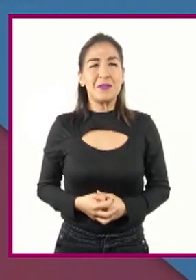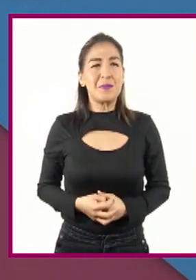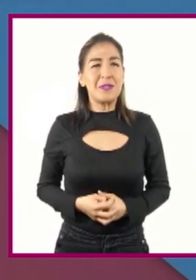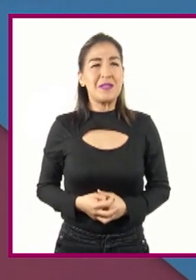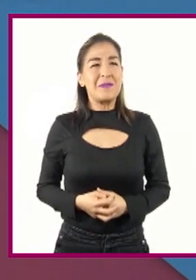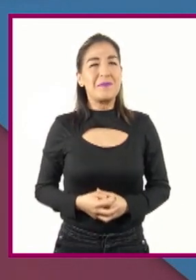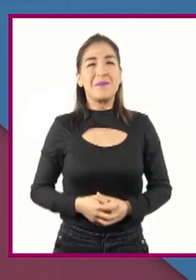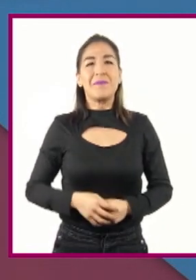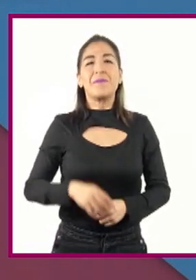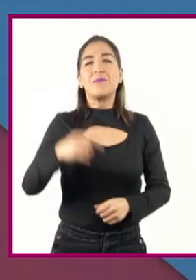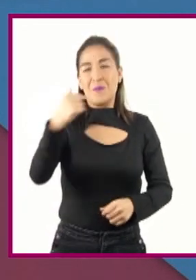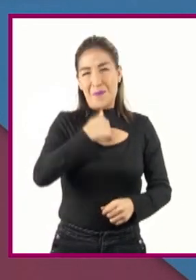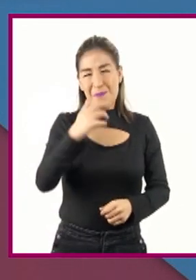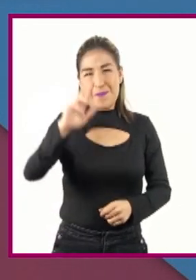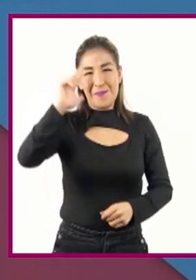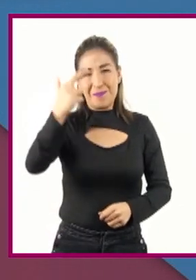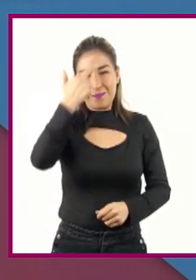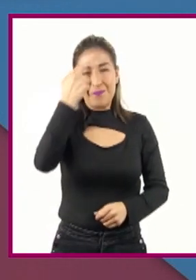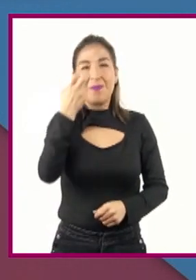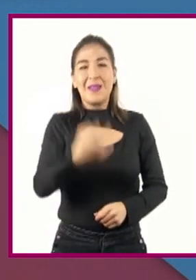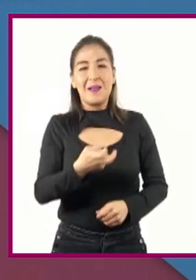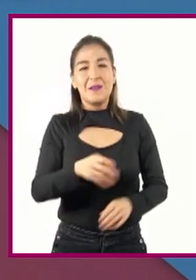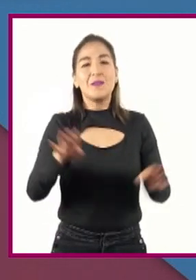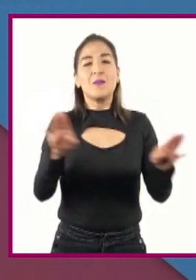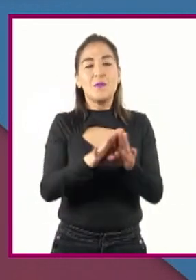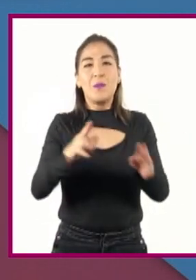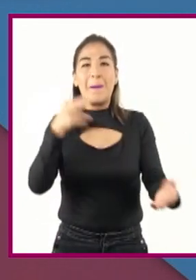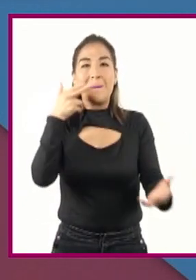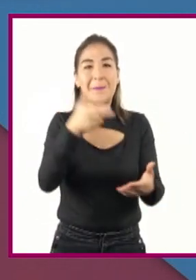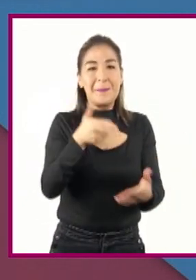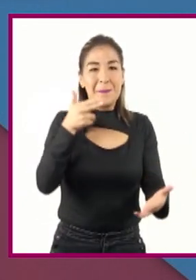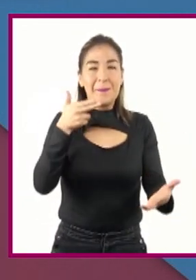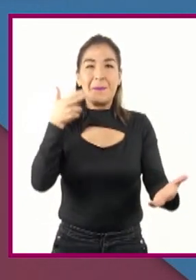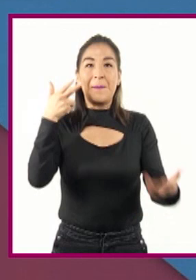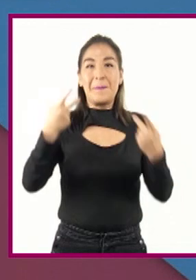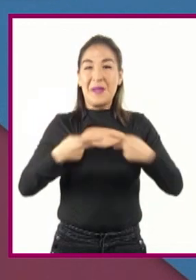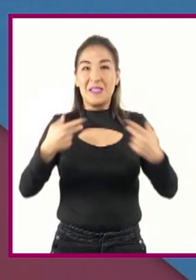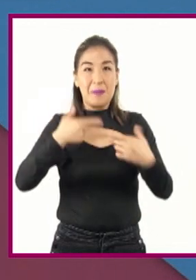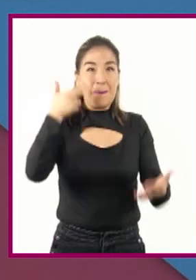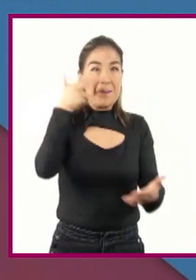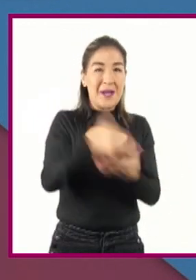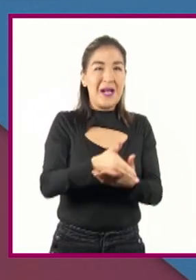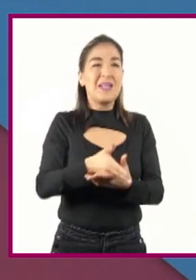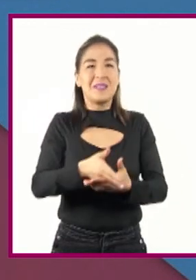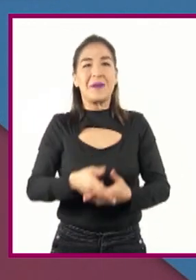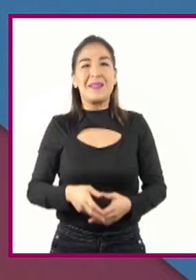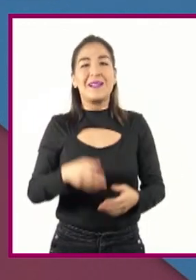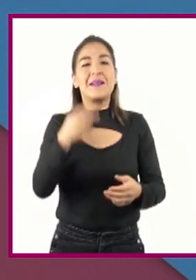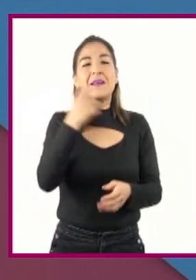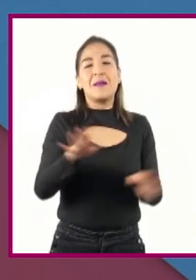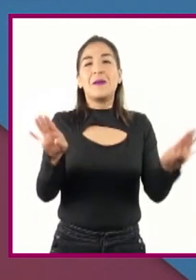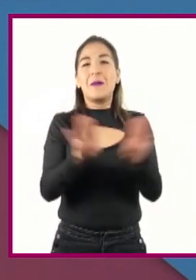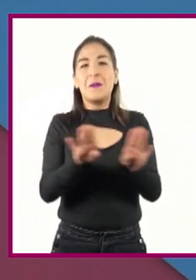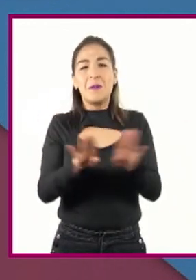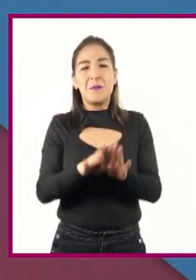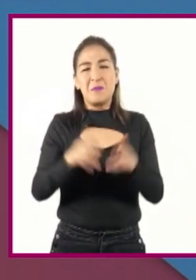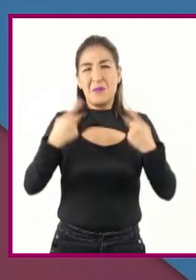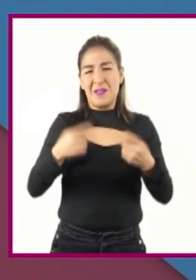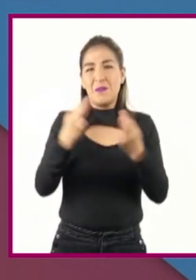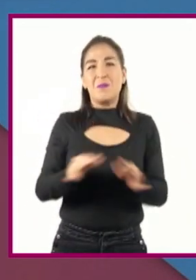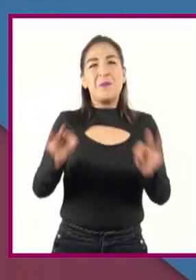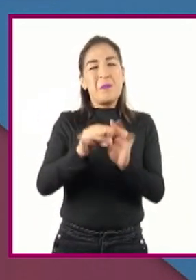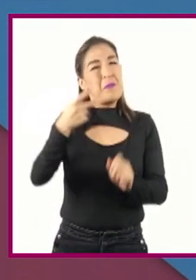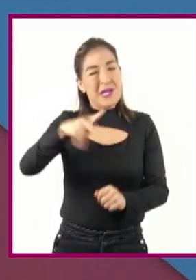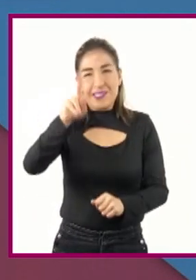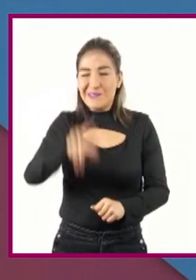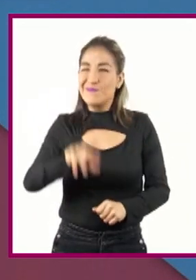Si no mal recuerdo, todo comenzó con el asesinato de un personaje importante, aunque no recuerdo